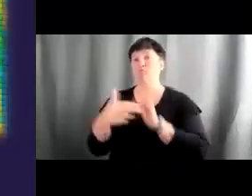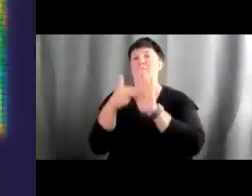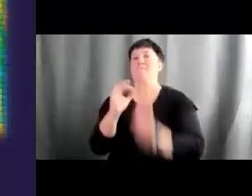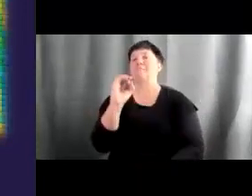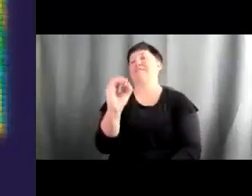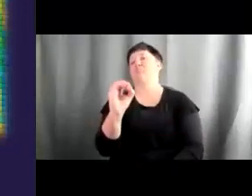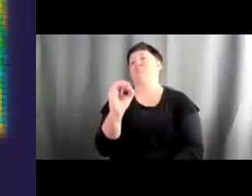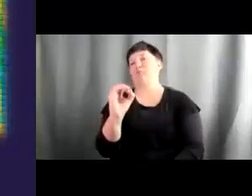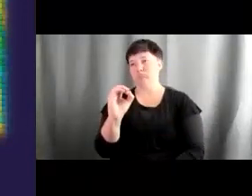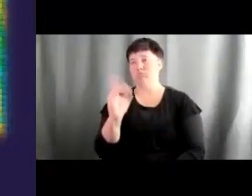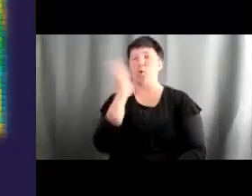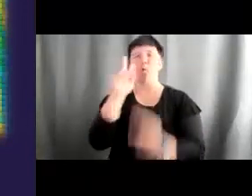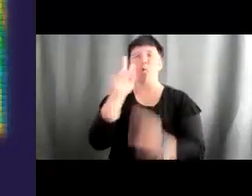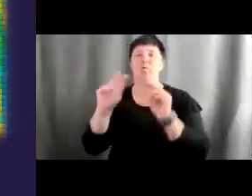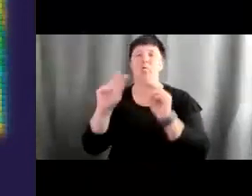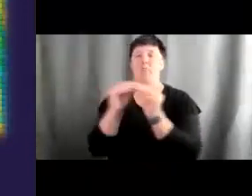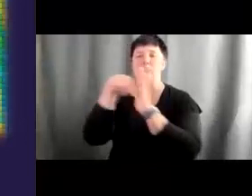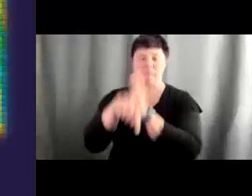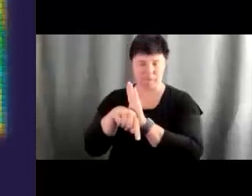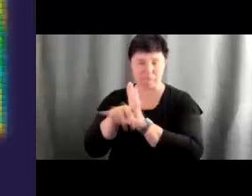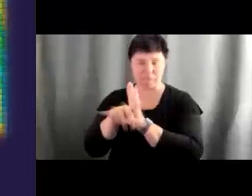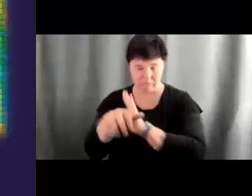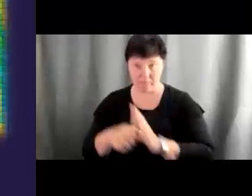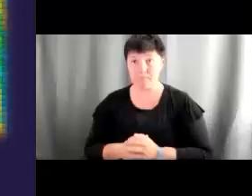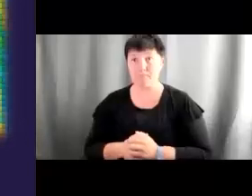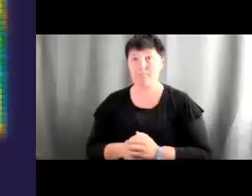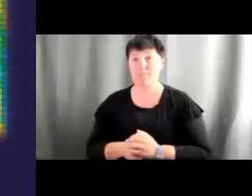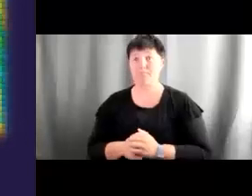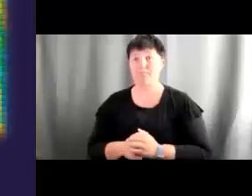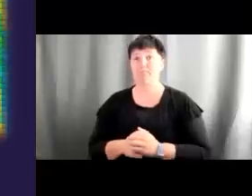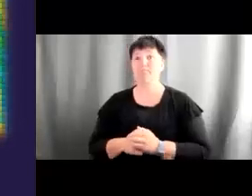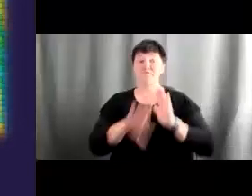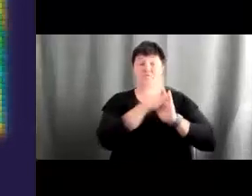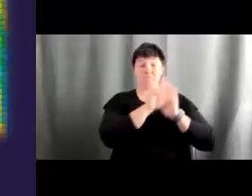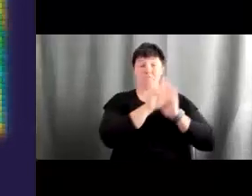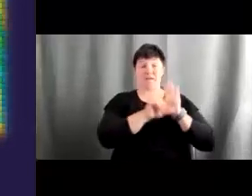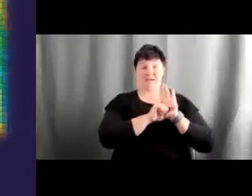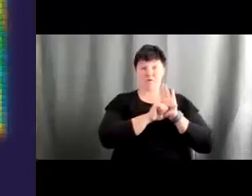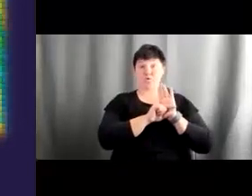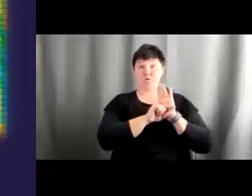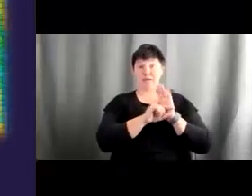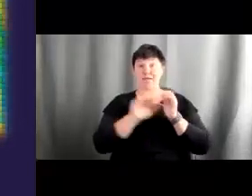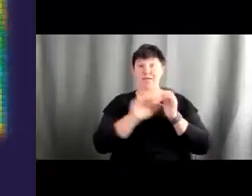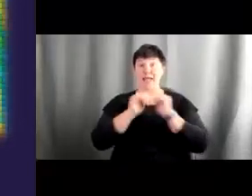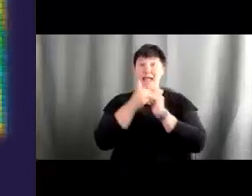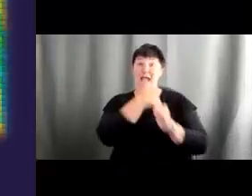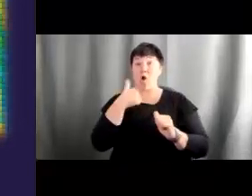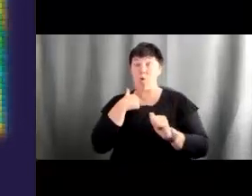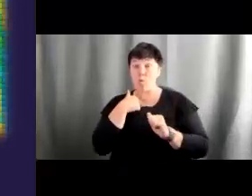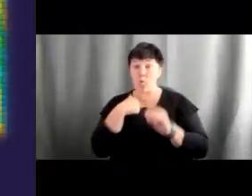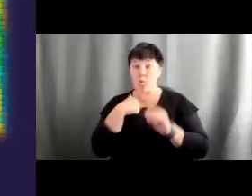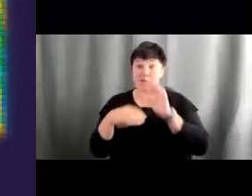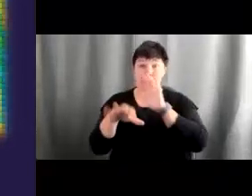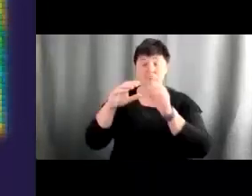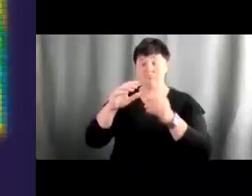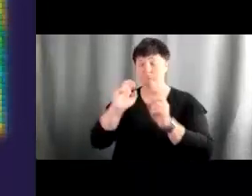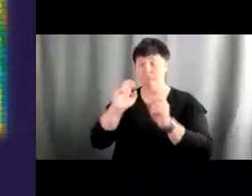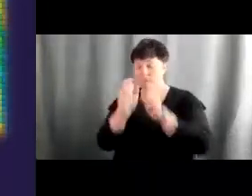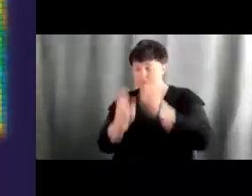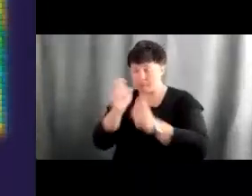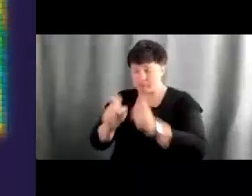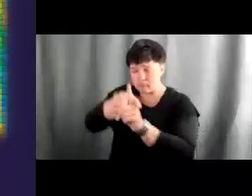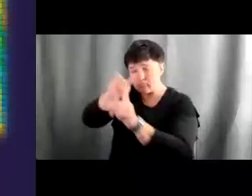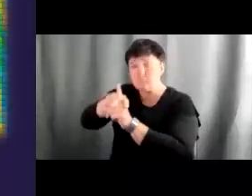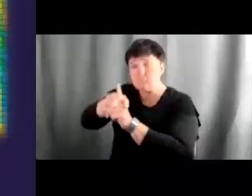más detalle. Solo como antecedente, la manera en que produjimos estas puntuaciones de anomalías es que adaptamos este algoritmo de código abierto